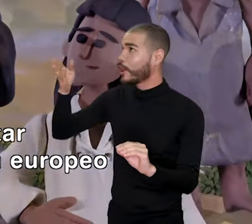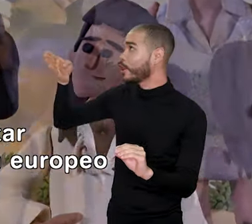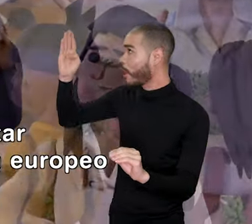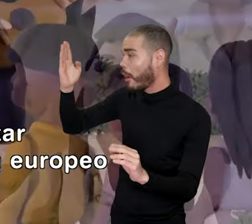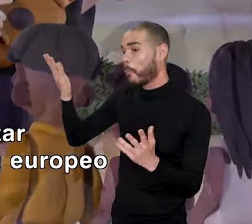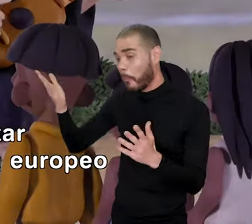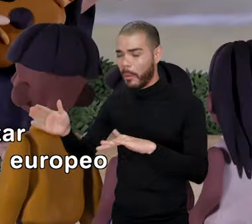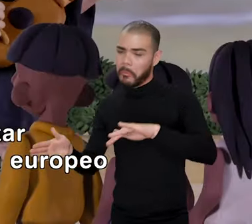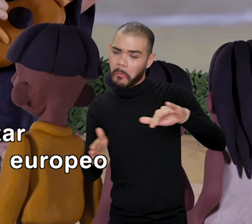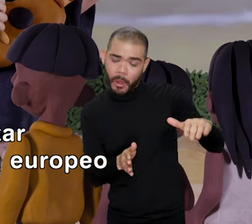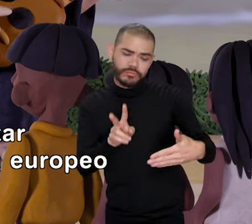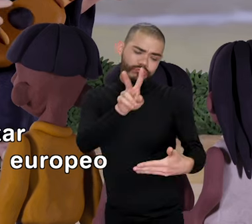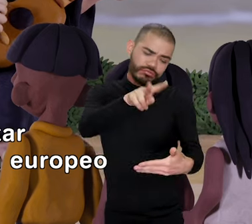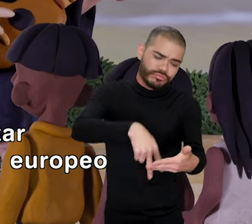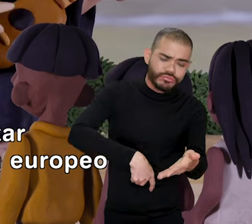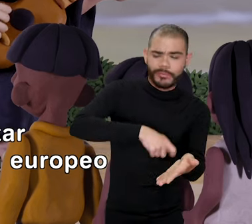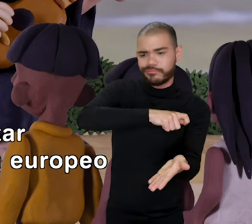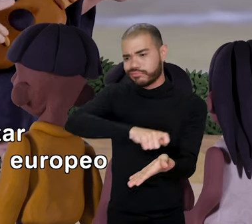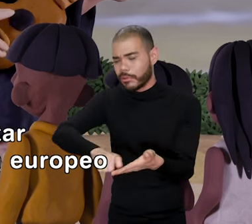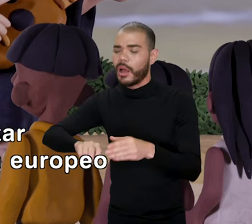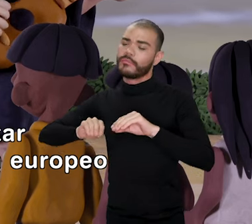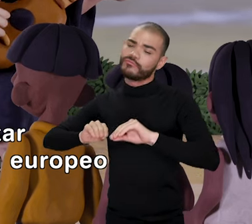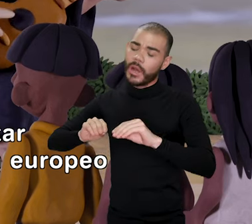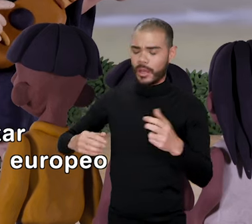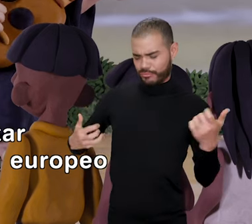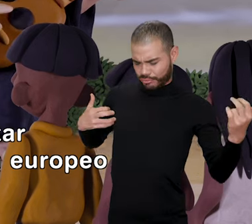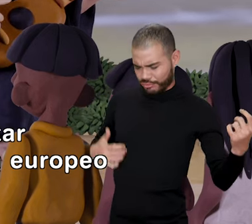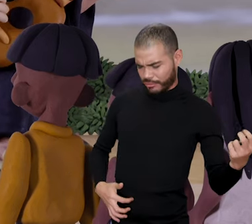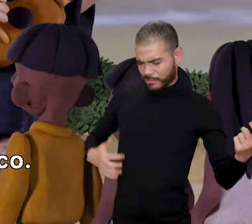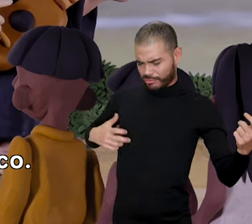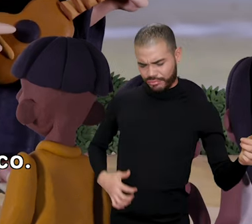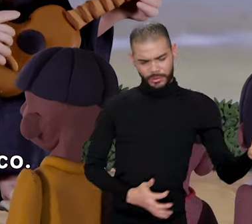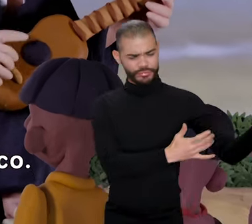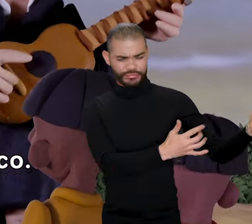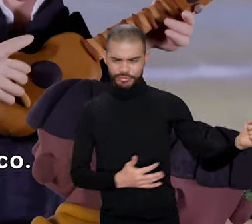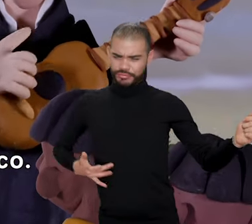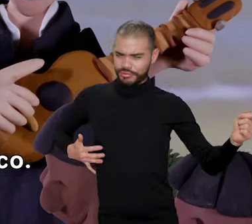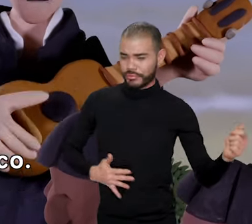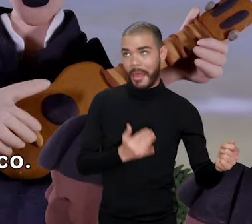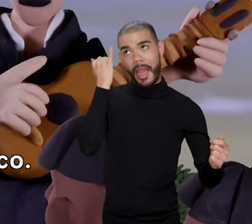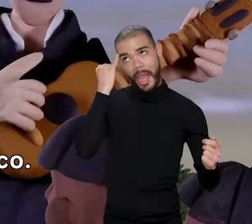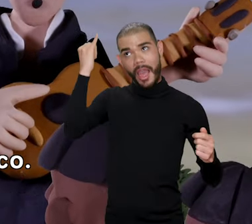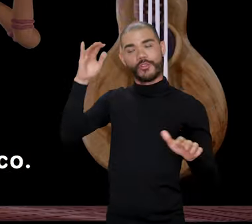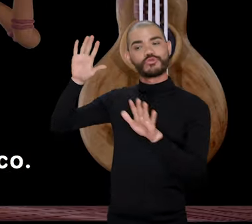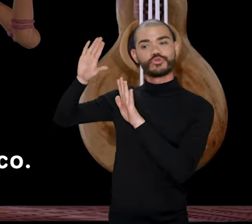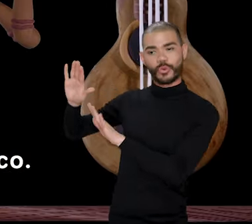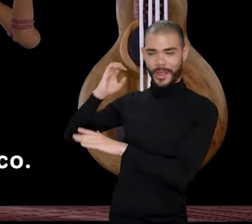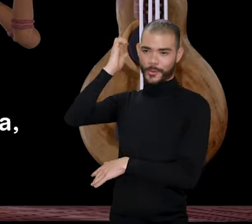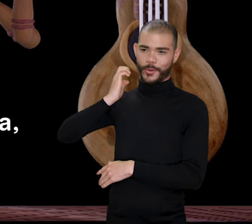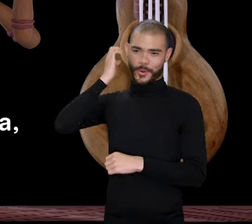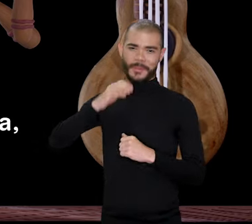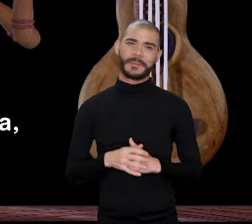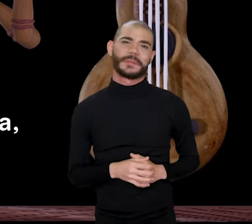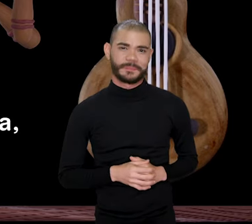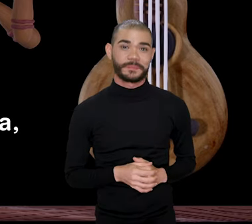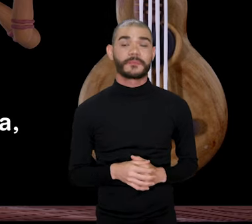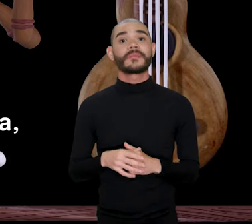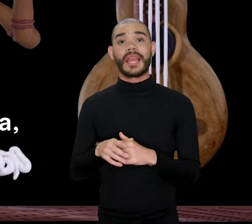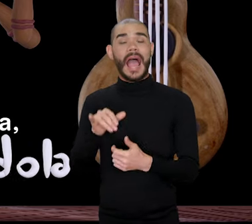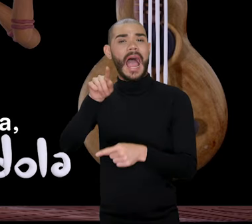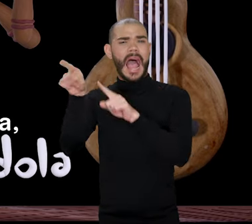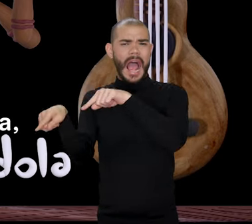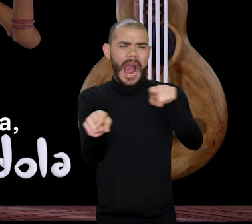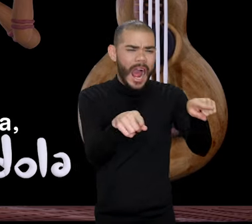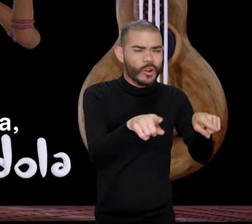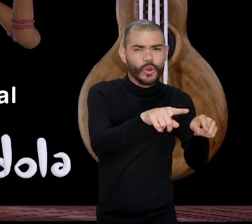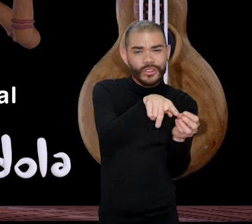les enseñaban a interpretar instrumentos y cantos de origen europeo destinados al culto católico. Algunos, como el arpa